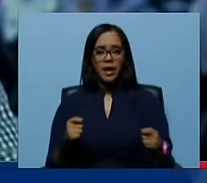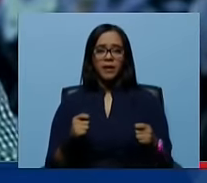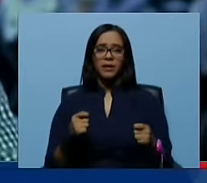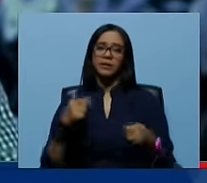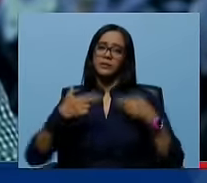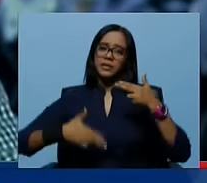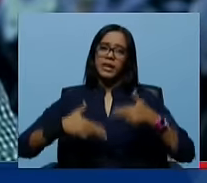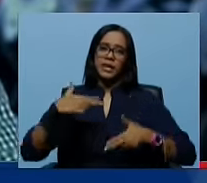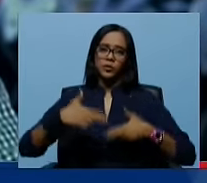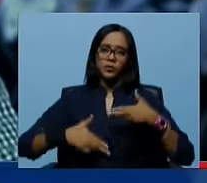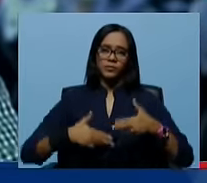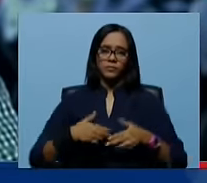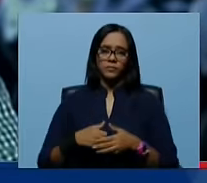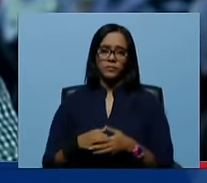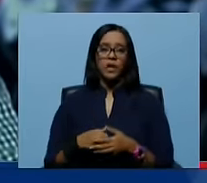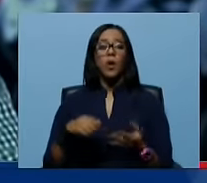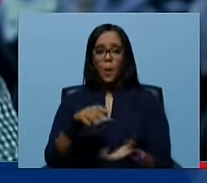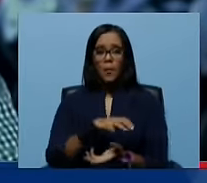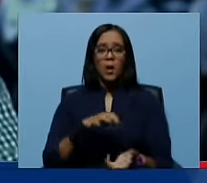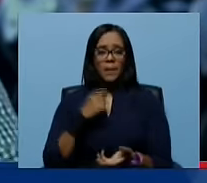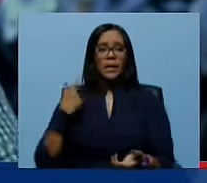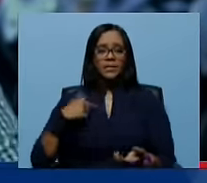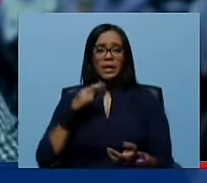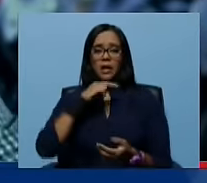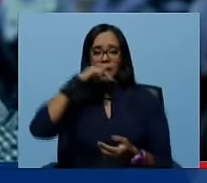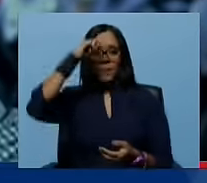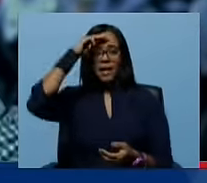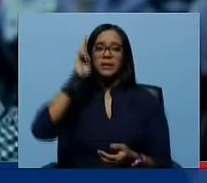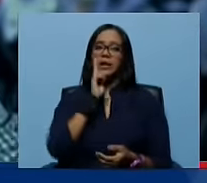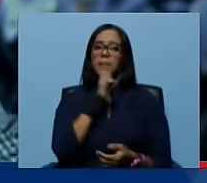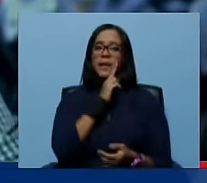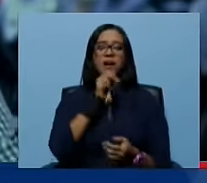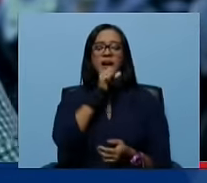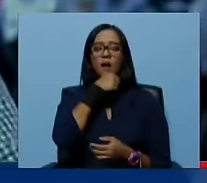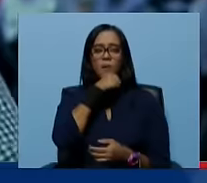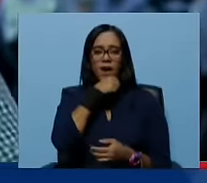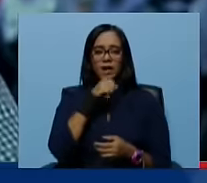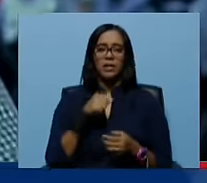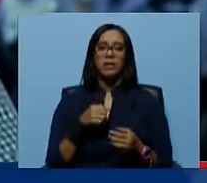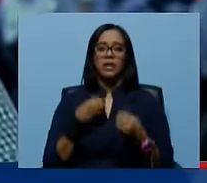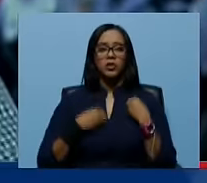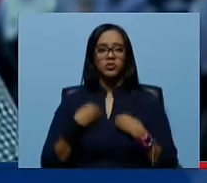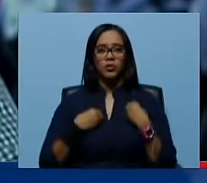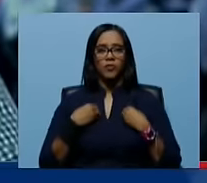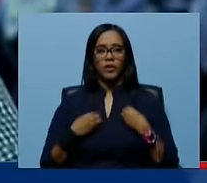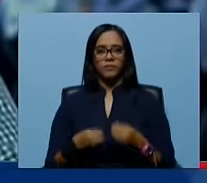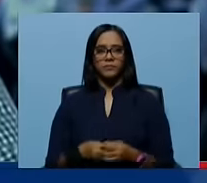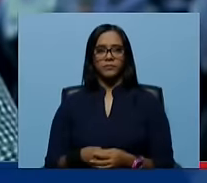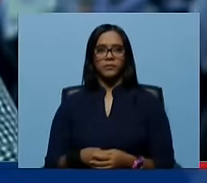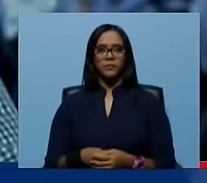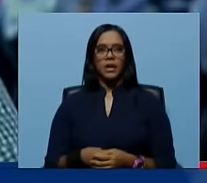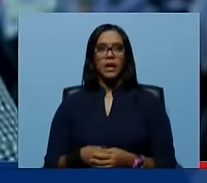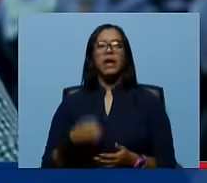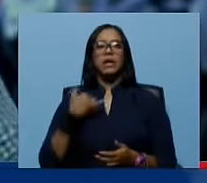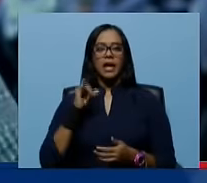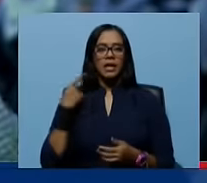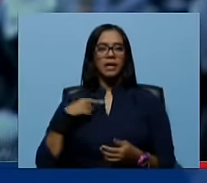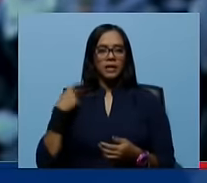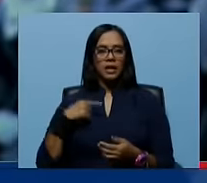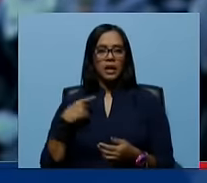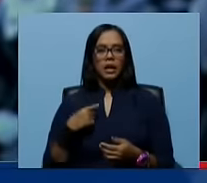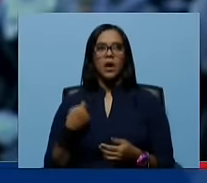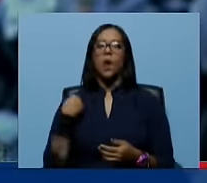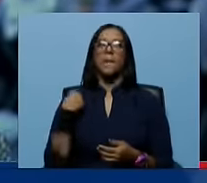delito. Es un problema que tienen los padres, las madres, los abuelos, las abuelas que lo sufren y que hay que tener